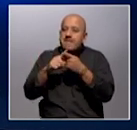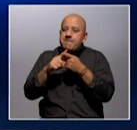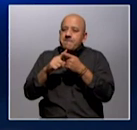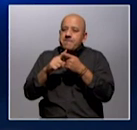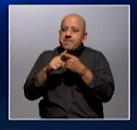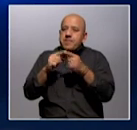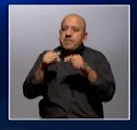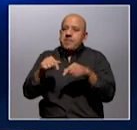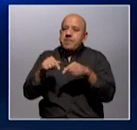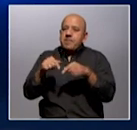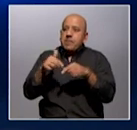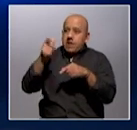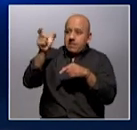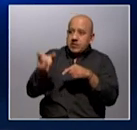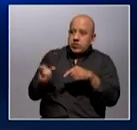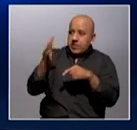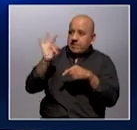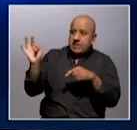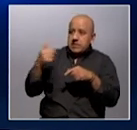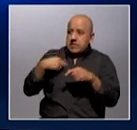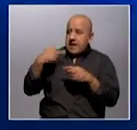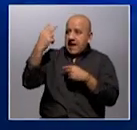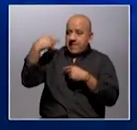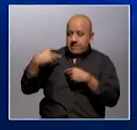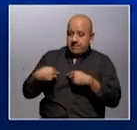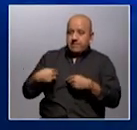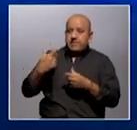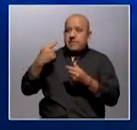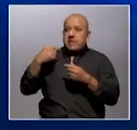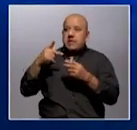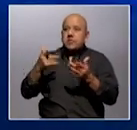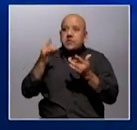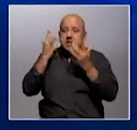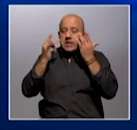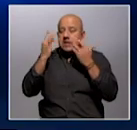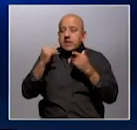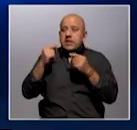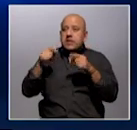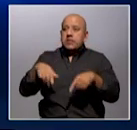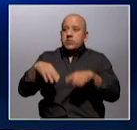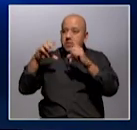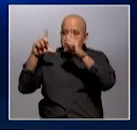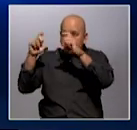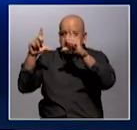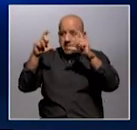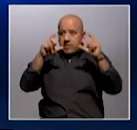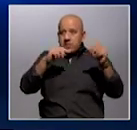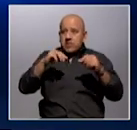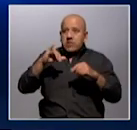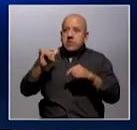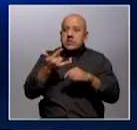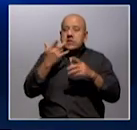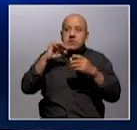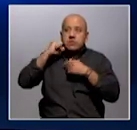le ve que hace su autorretrato con palabras es eres un artista visual también es un fotógrafo era fotógrafo que se